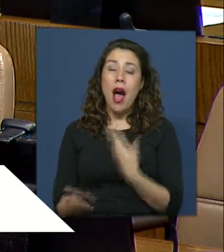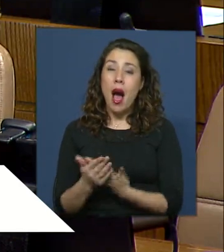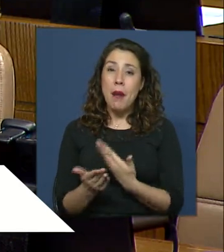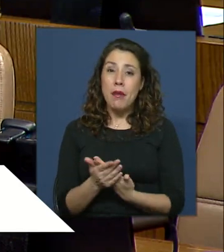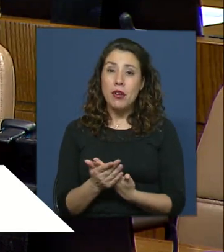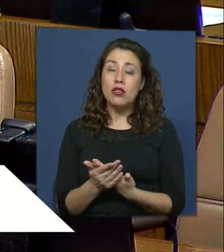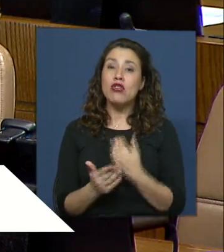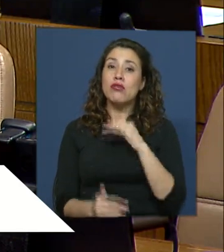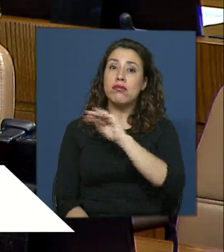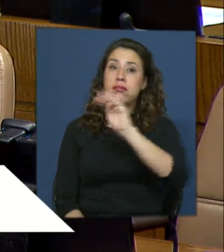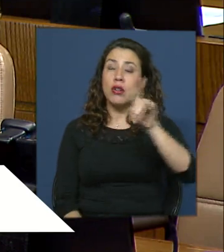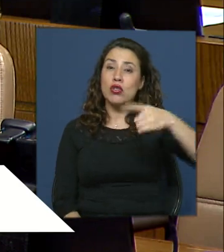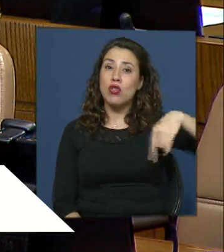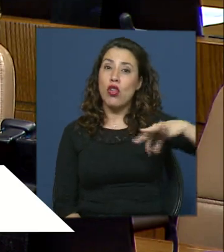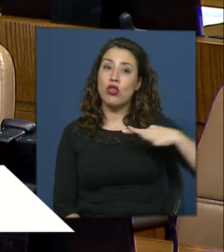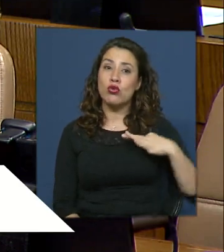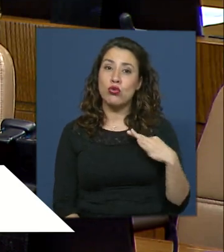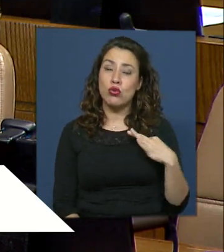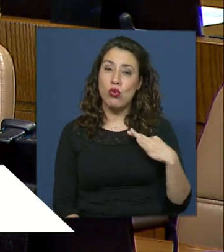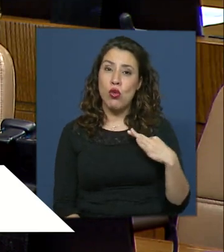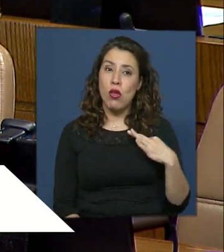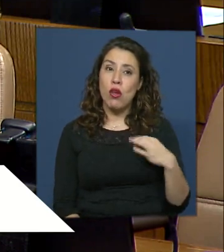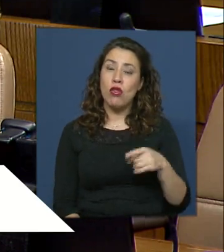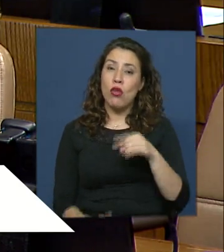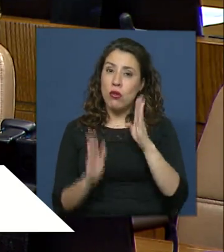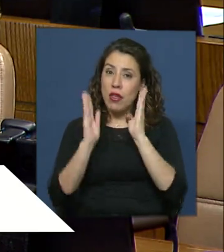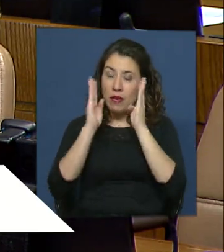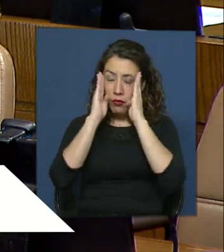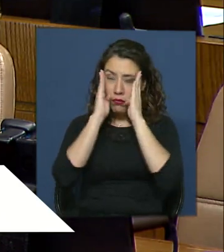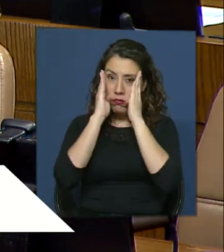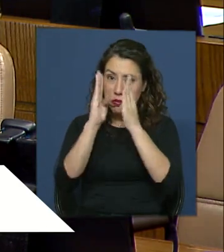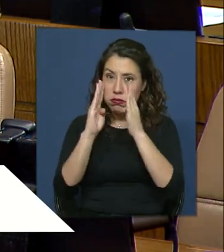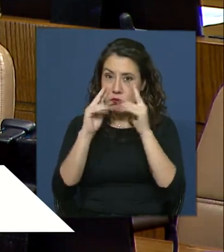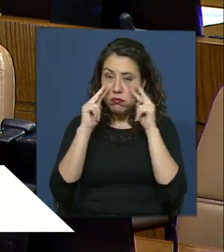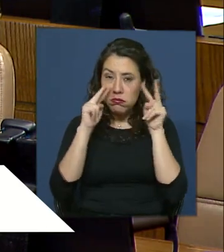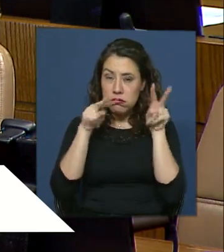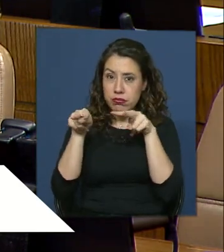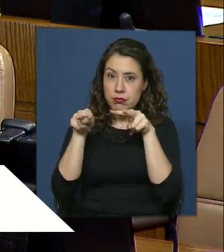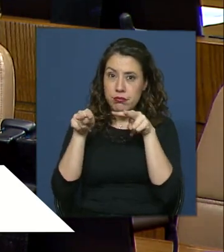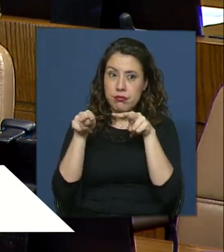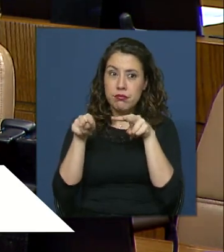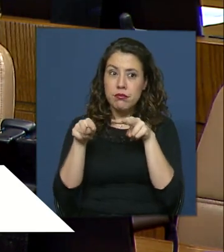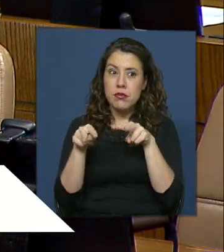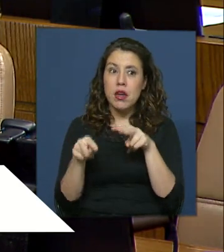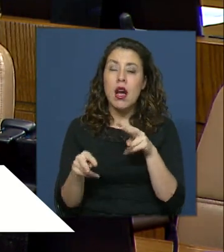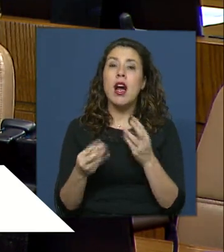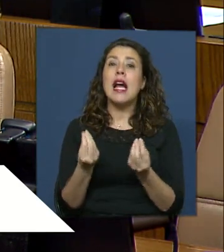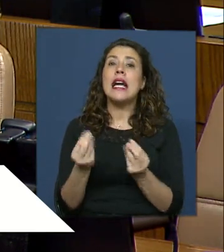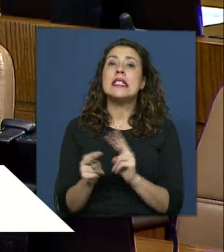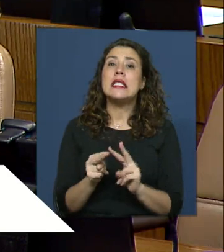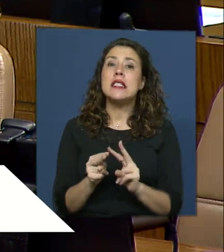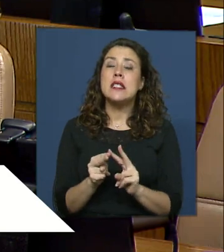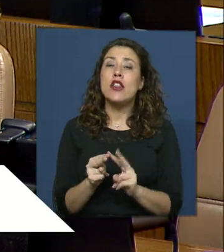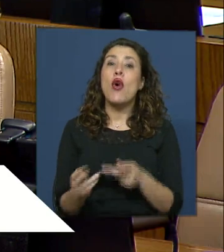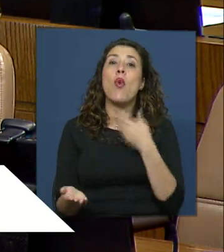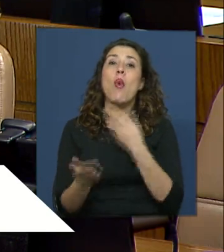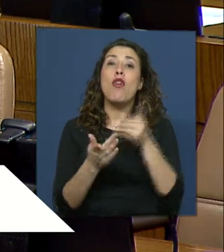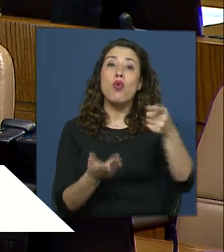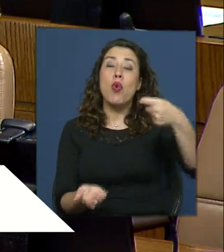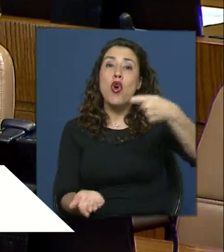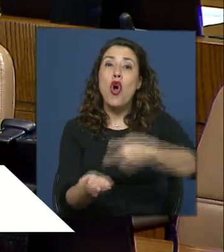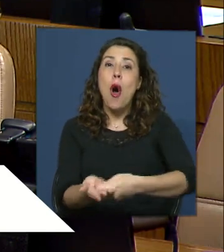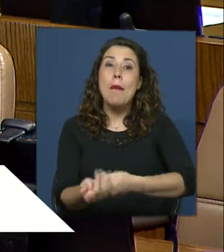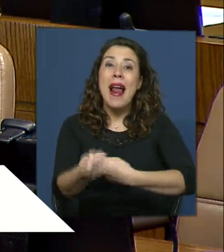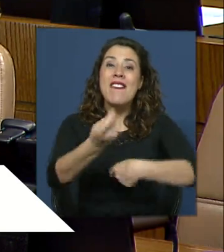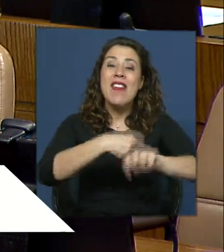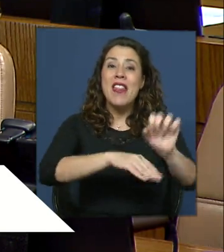para hacer un llamado a la ciudadanía a que pongamos atención. Que pongamos atención a lo que está ocurriendo en la compra y venta